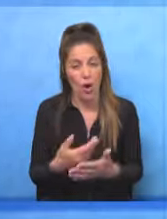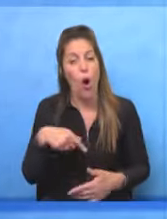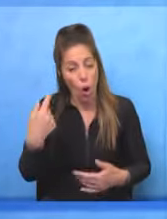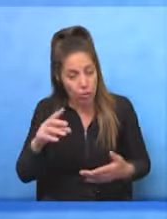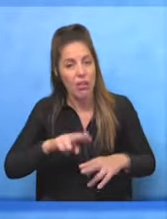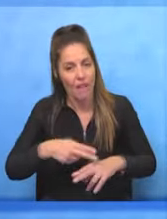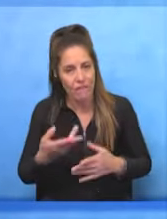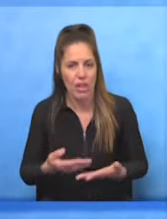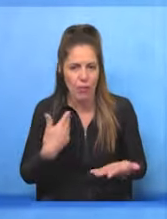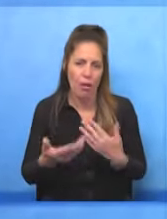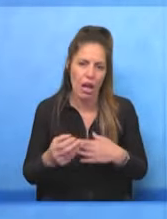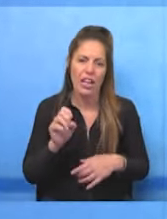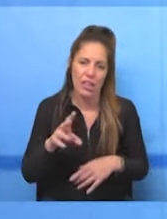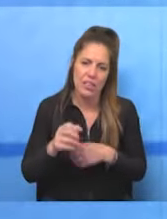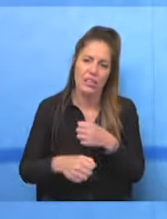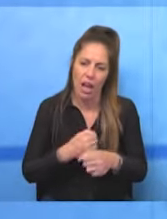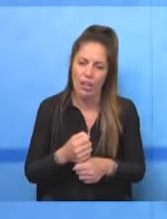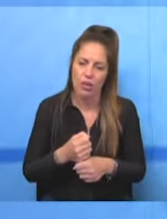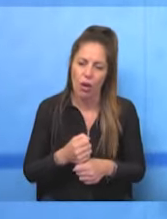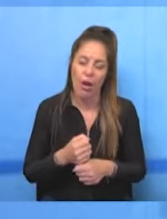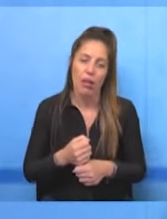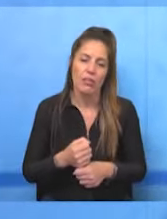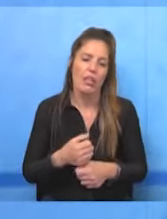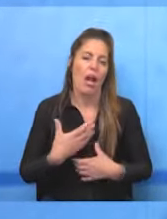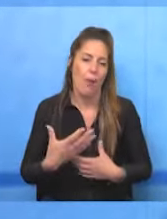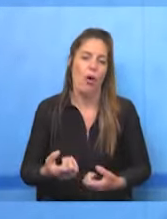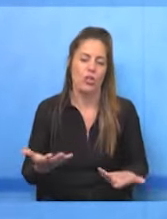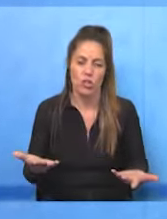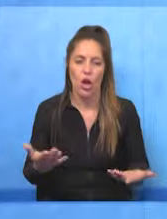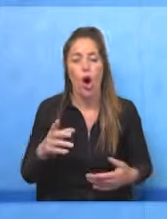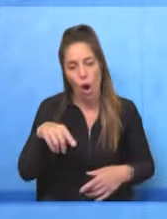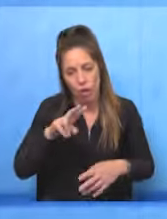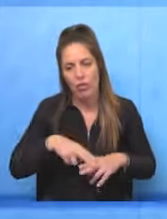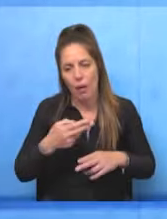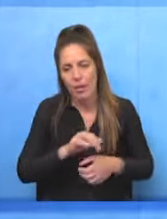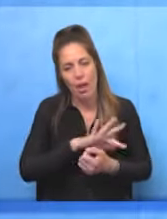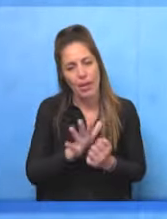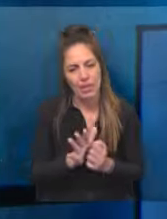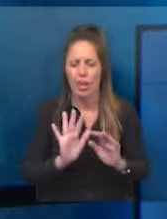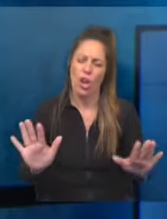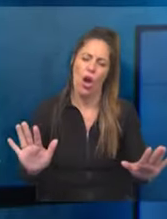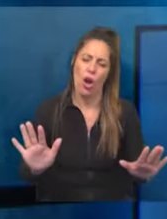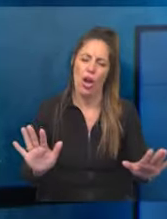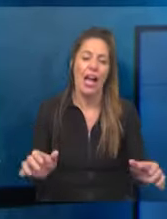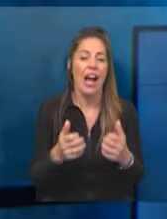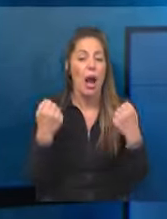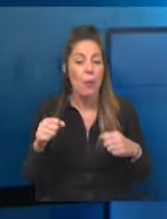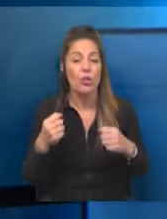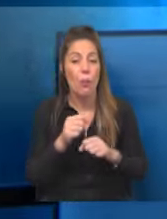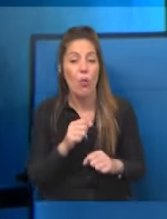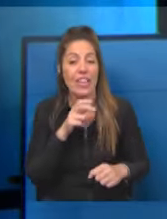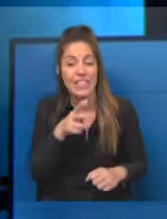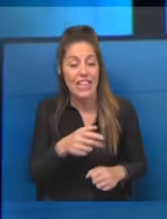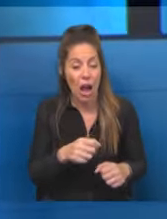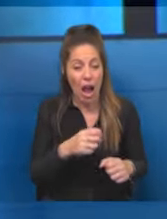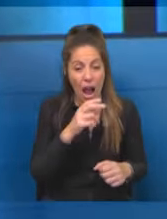vez me va hablar de los 15 años del evento de cola otra vez elent y otra vez la pandemia bueno para hagame un ejercicio porque usted puede llegar a decirle habla